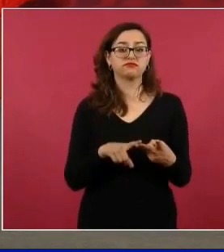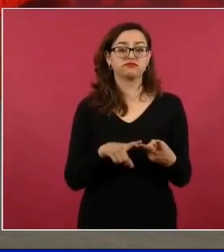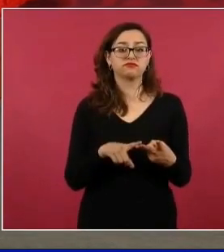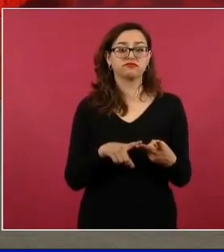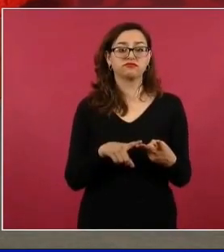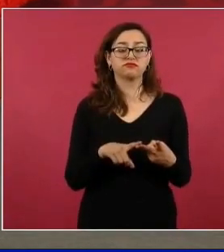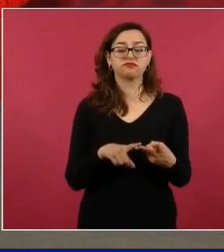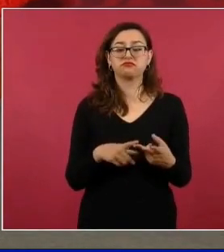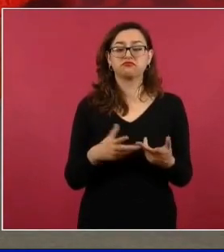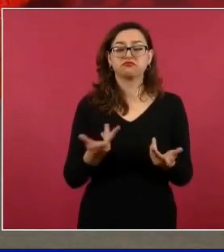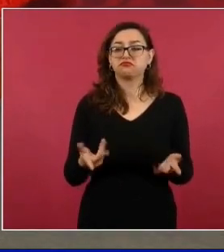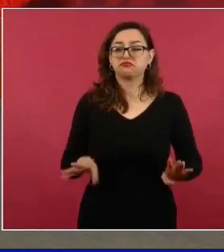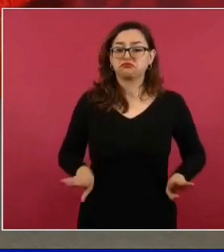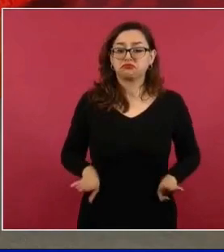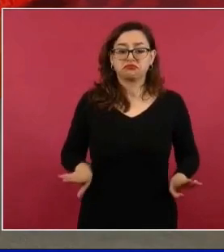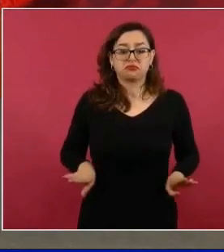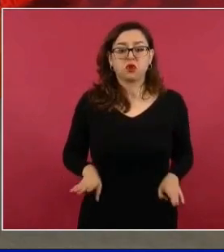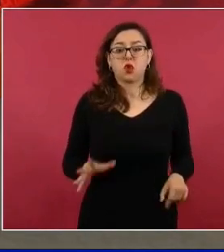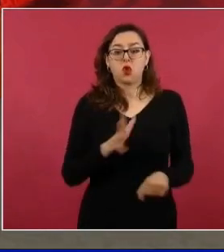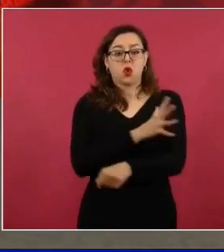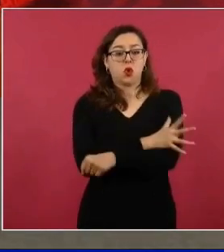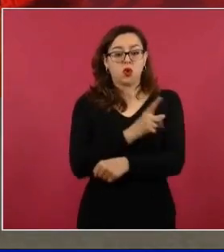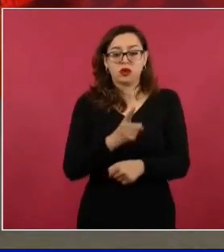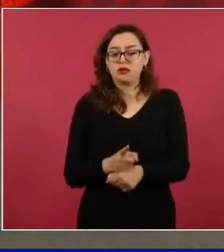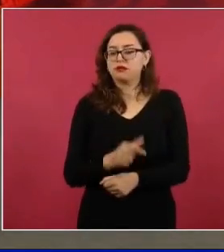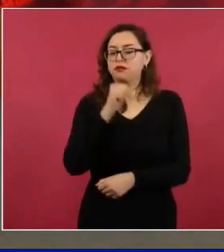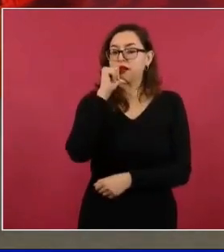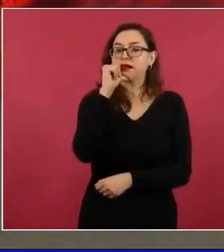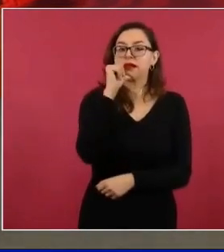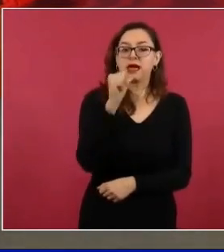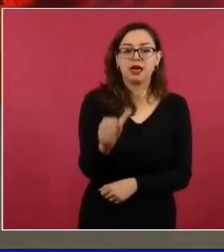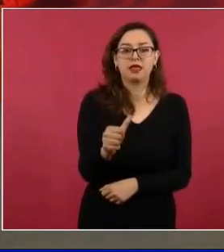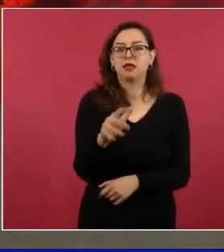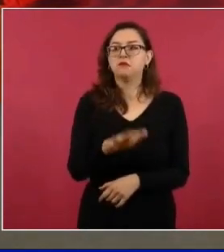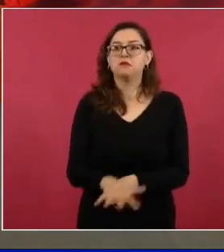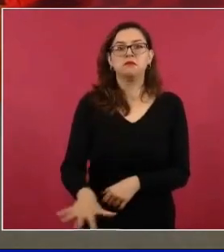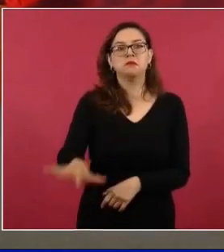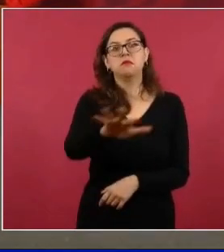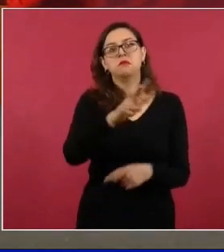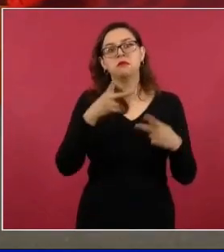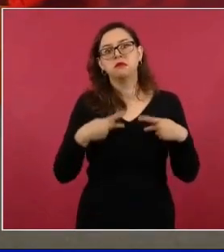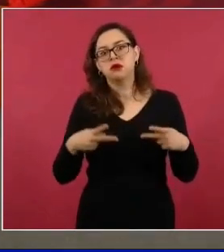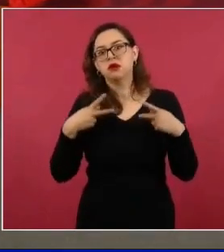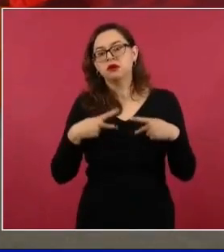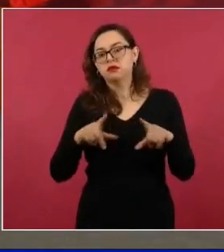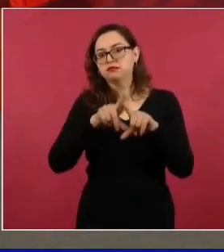sin principios, sin ideales, sin amor al pueblo.